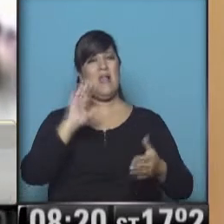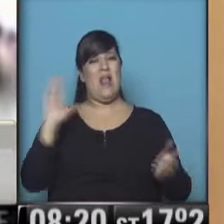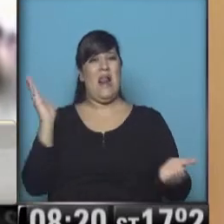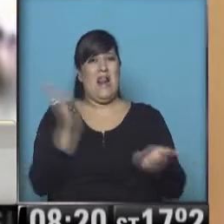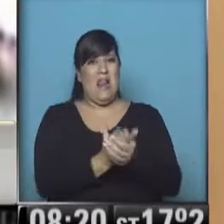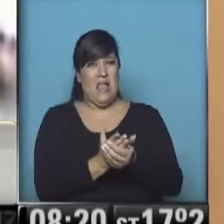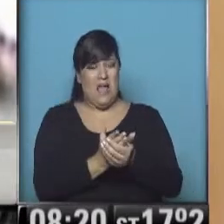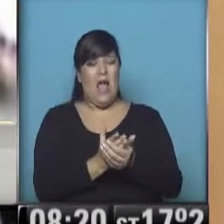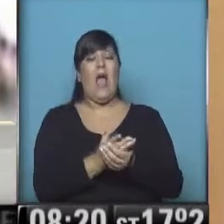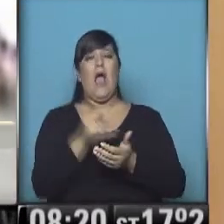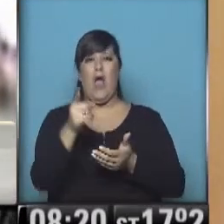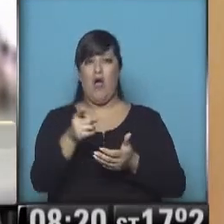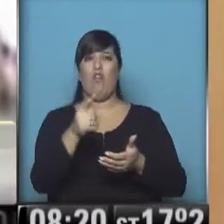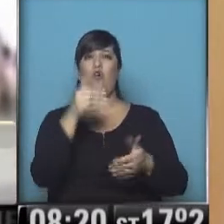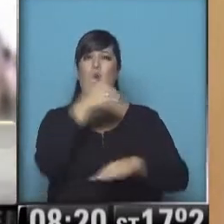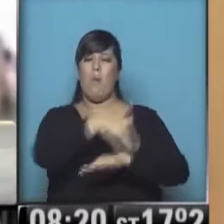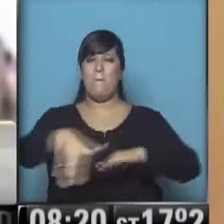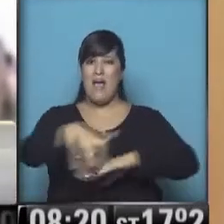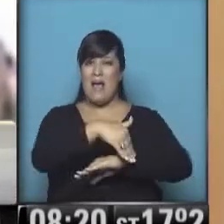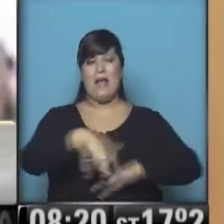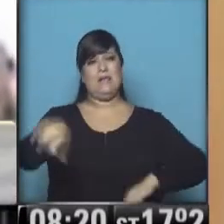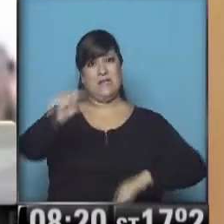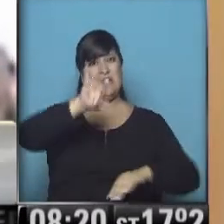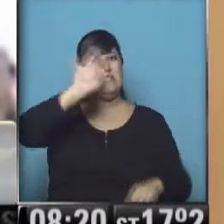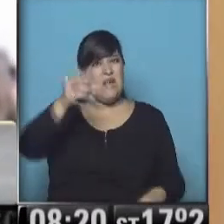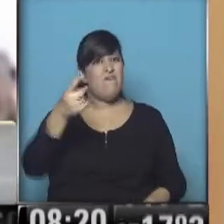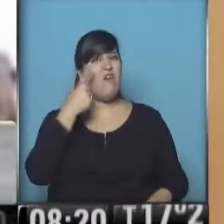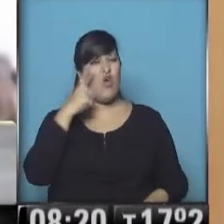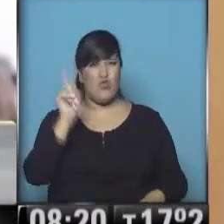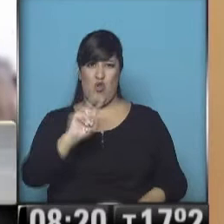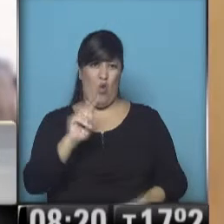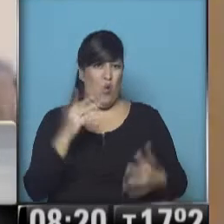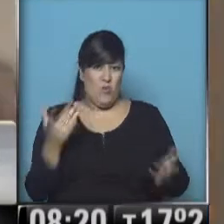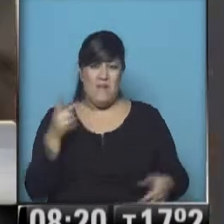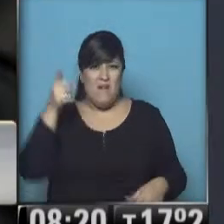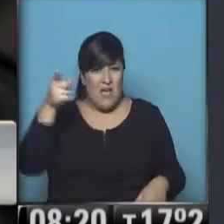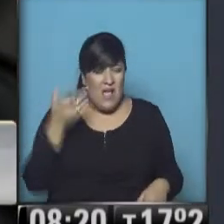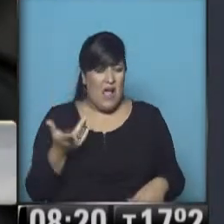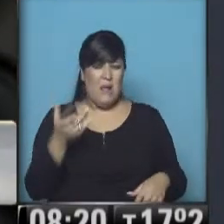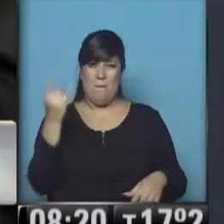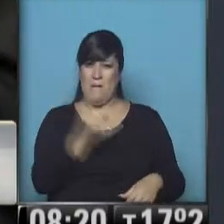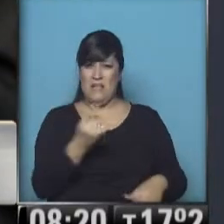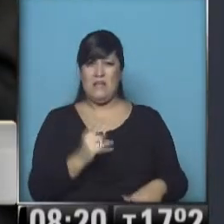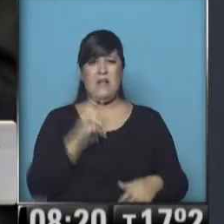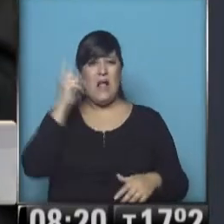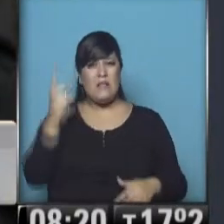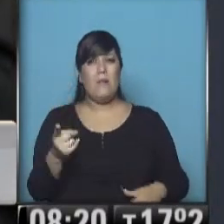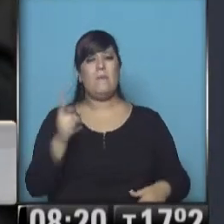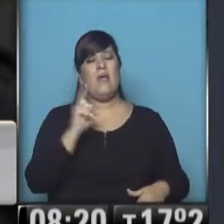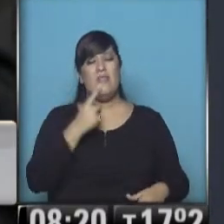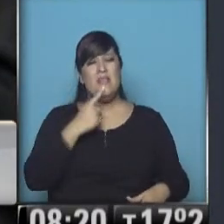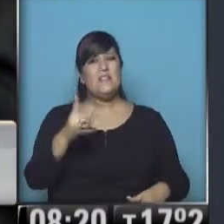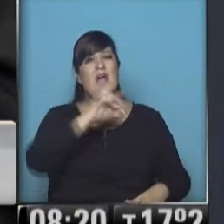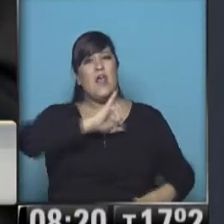de este organismo domicilios donde sabe que no vive nadie que otras referencias de él como si también haber denunciado en